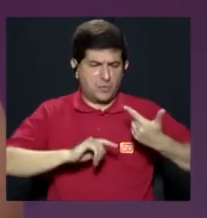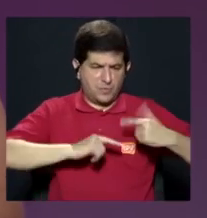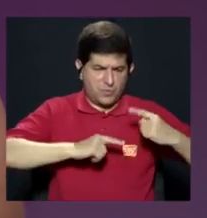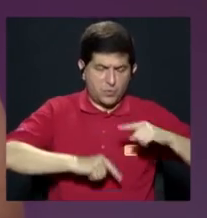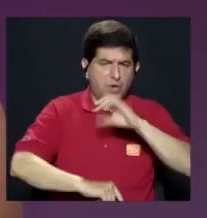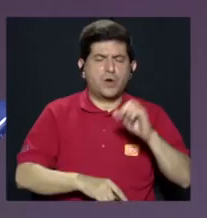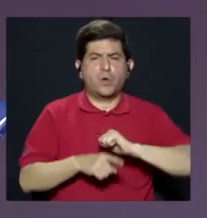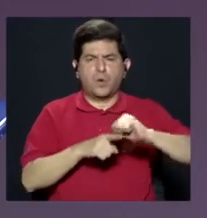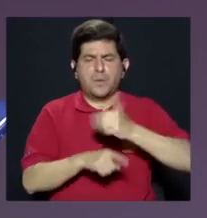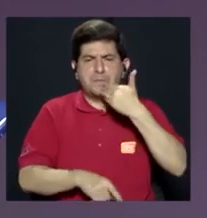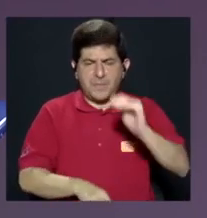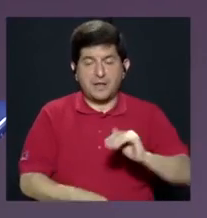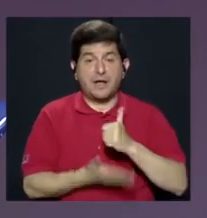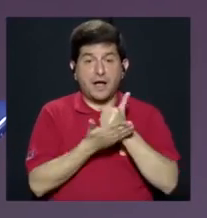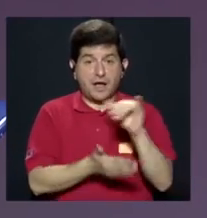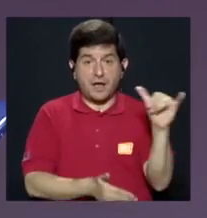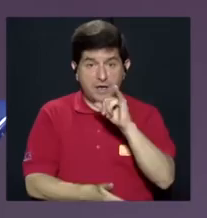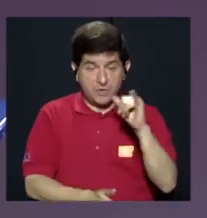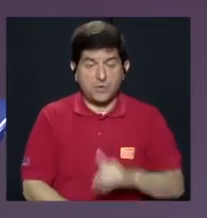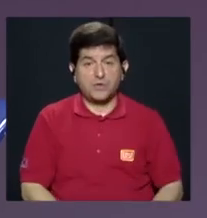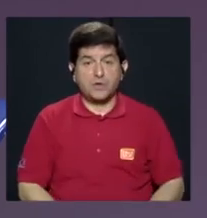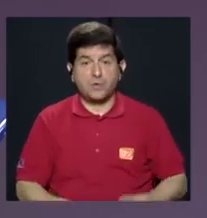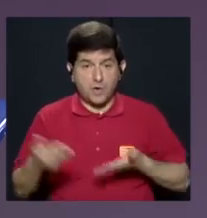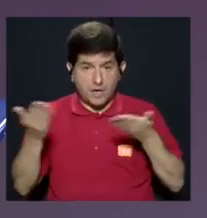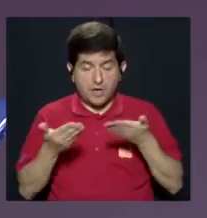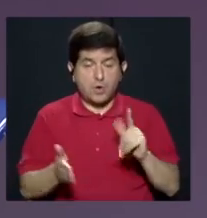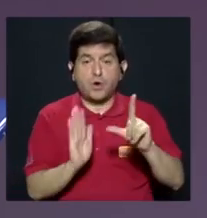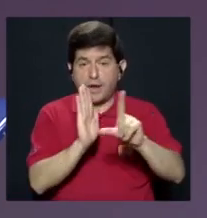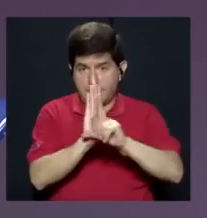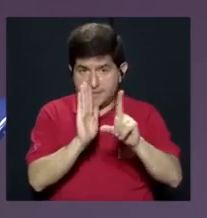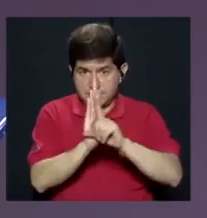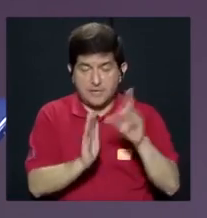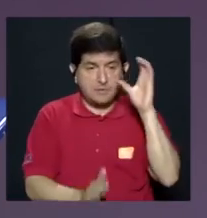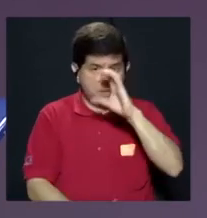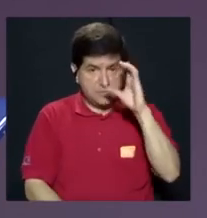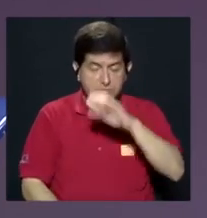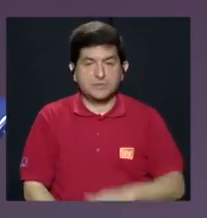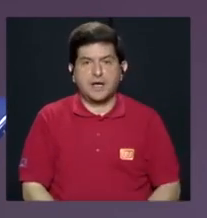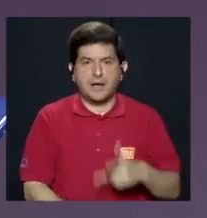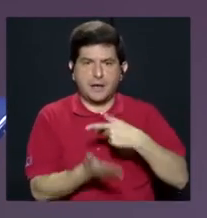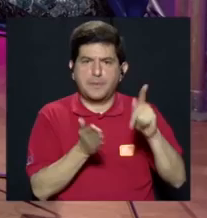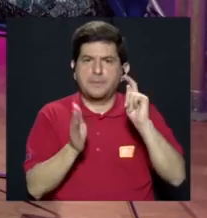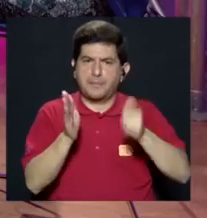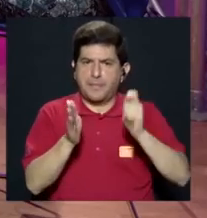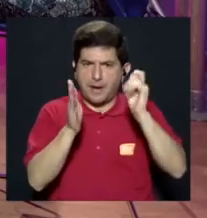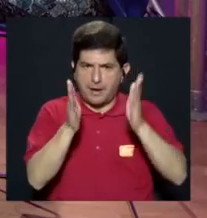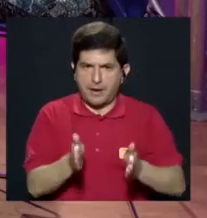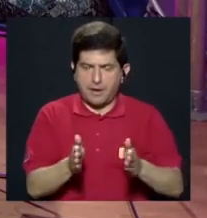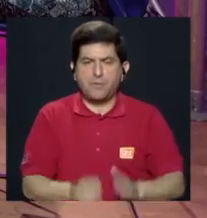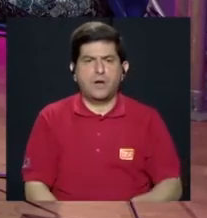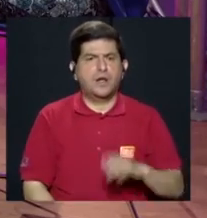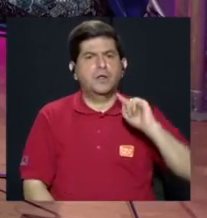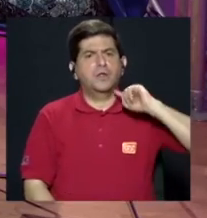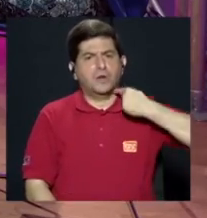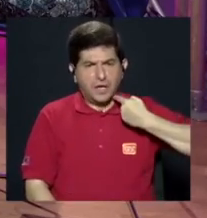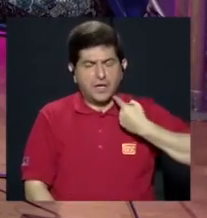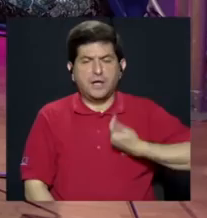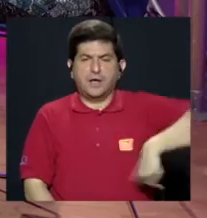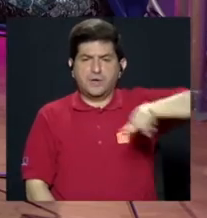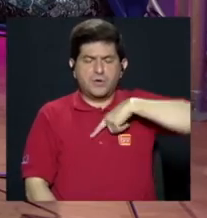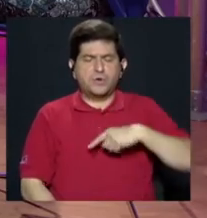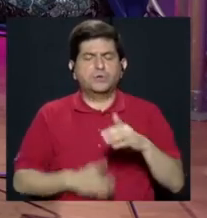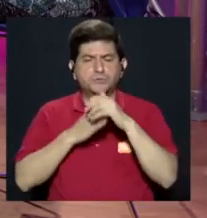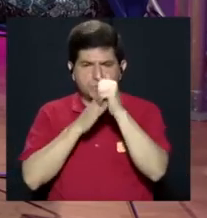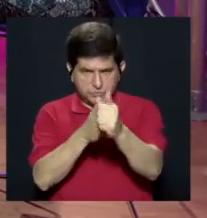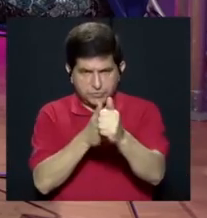praxis. ¿Le ayudan ustedes también con los servicios legales, buscando? Porque bueno, pagar a un abogado es muy caro. Sí, nosotros las